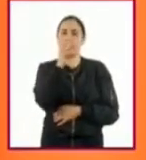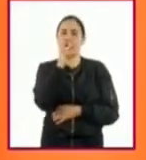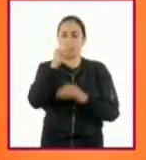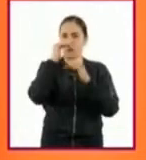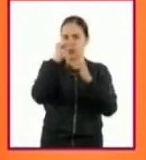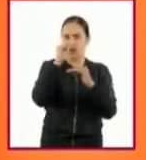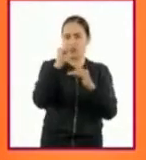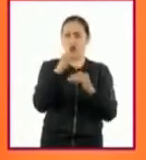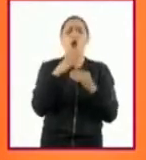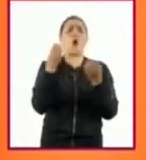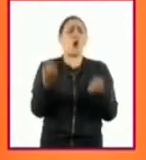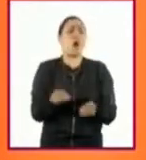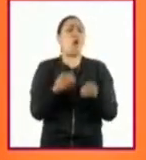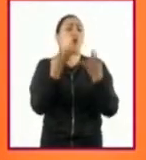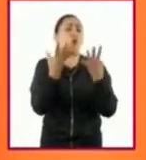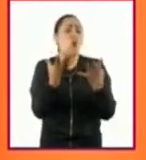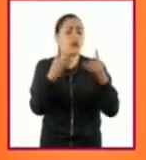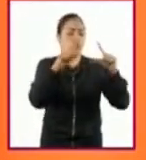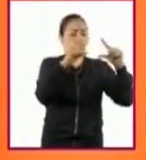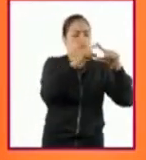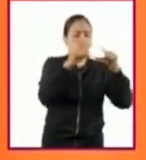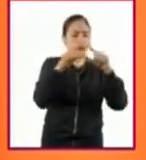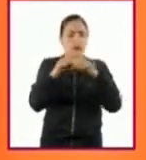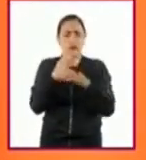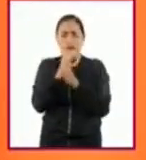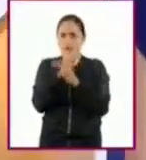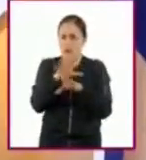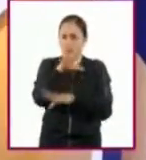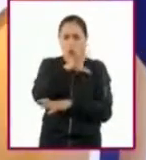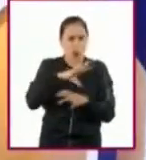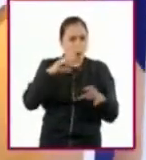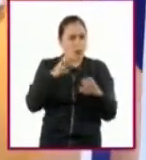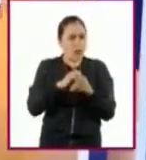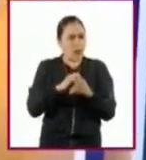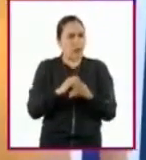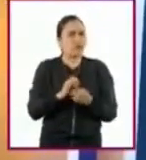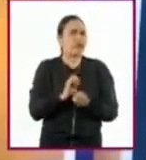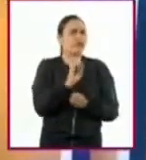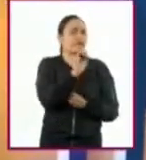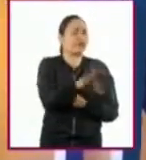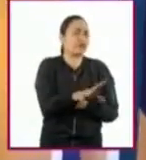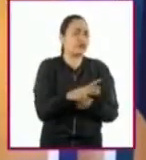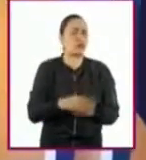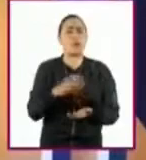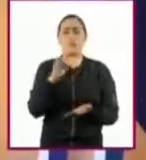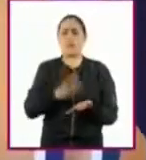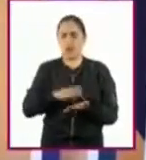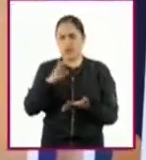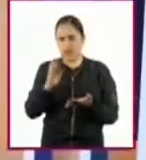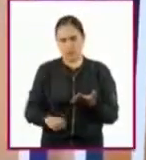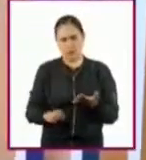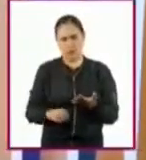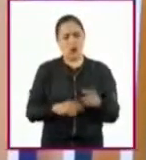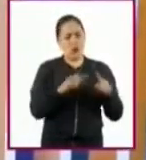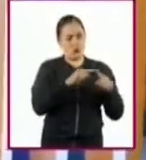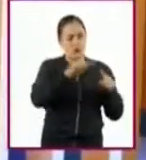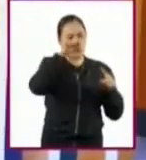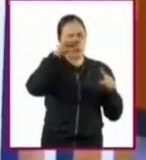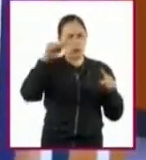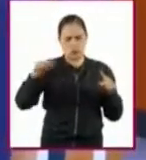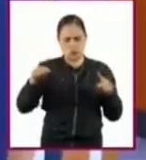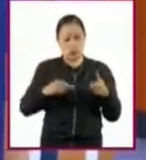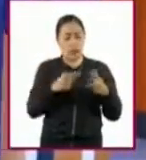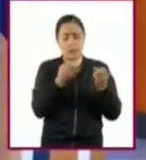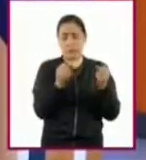triángulos se podrían enviar incluyendo todos sus datos? Si anotamos todas las medidas de lados y ángulos de un